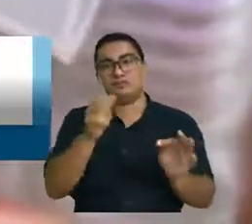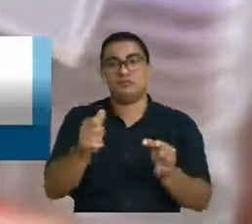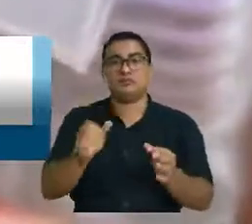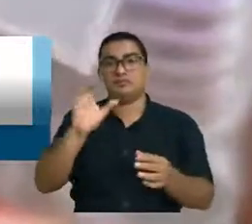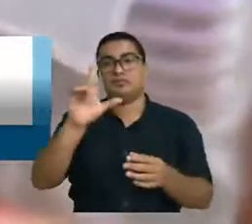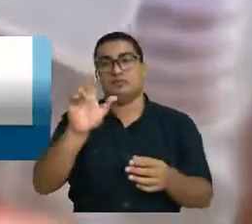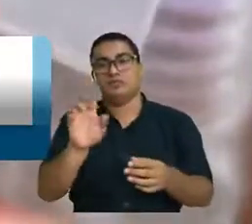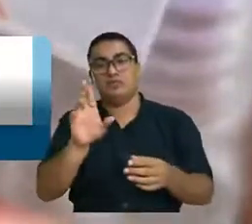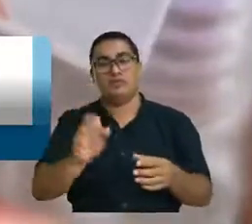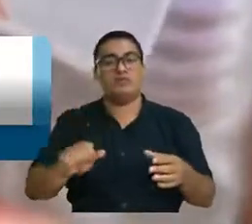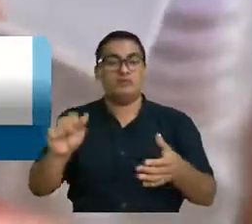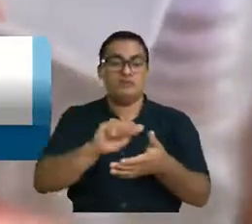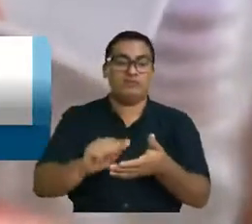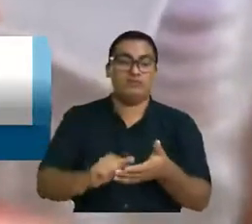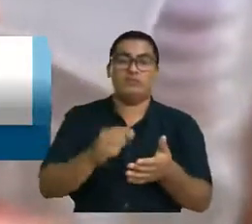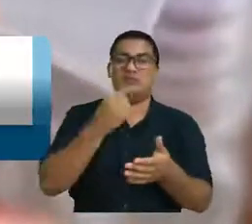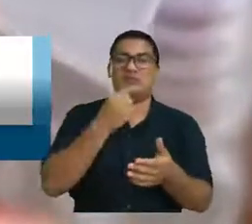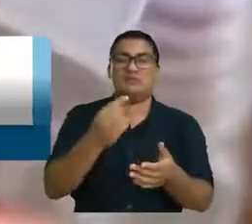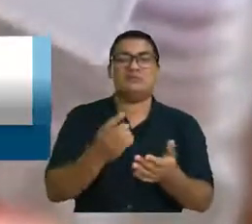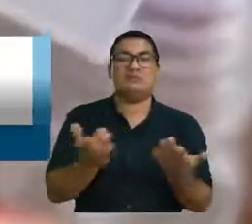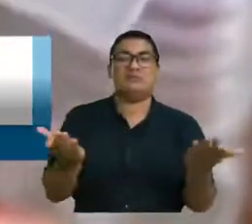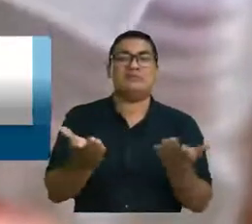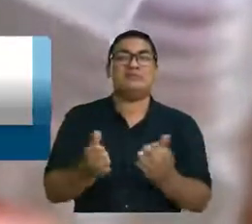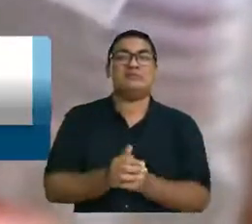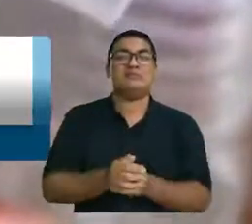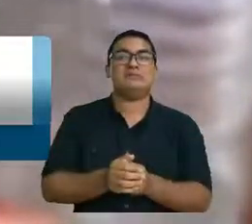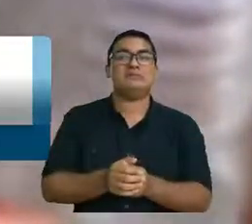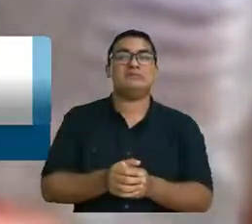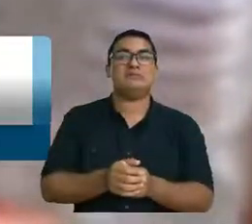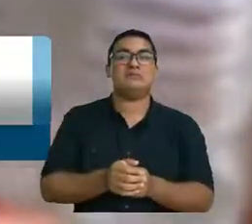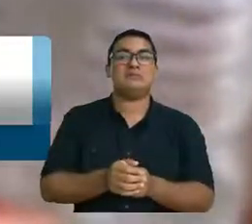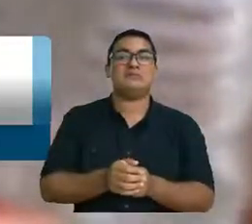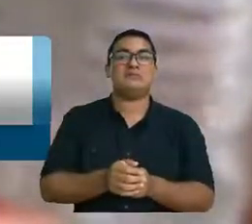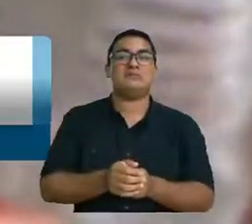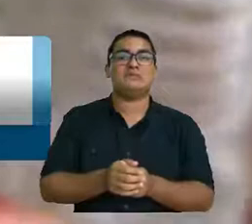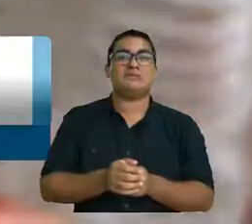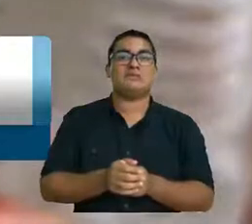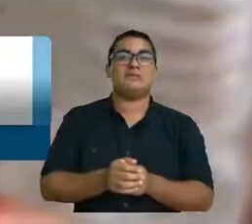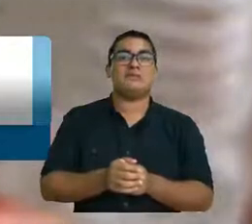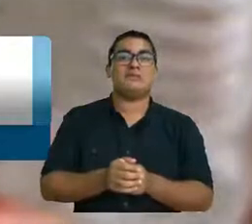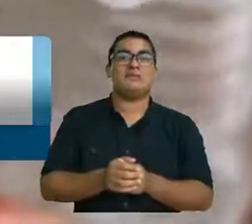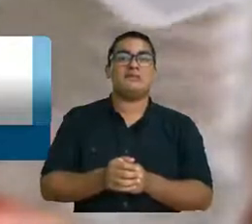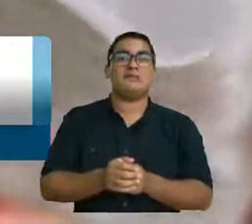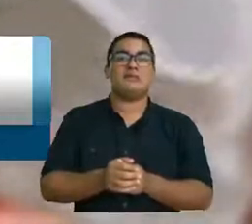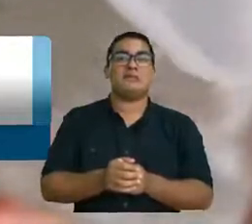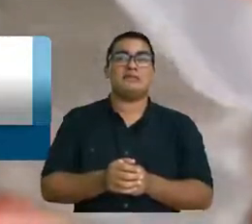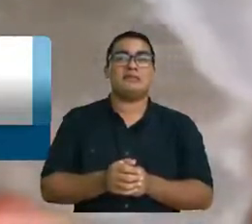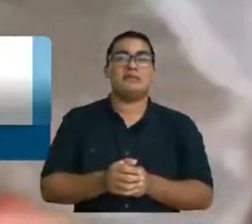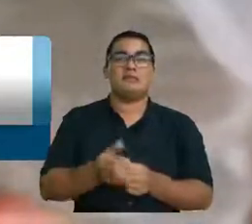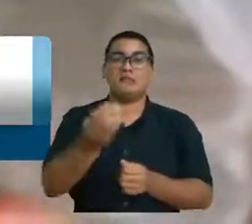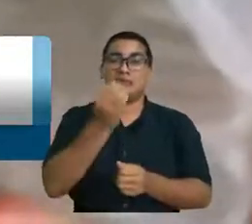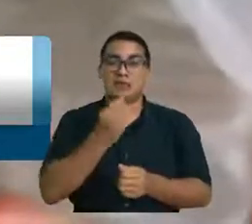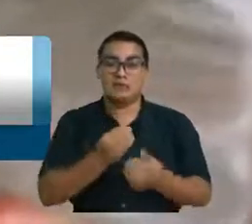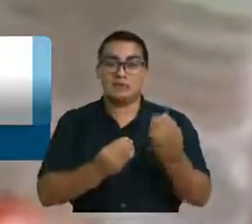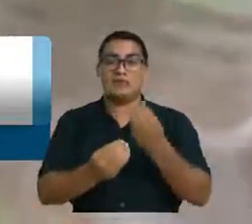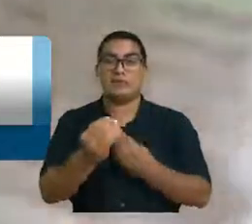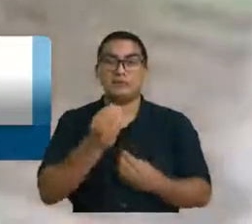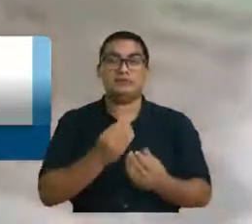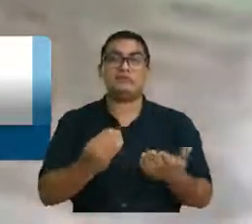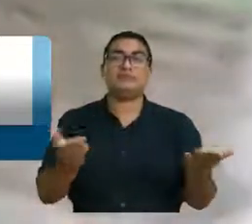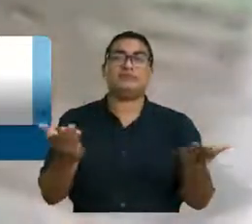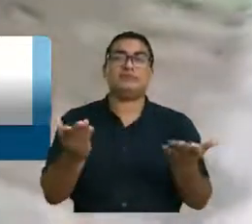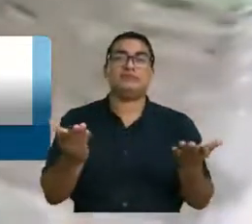todo con cloro, con jabón. Se dice actualmente que el porcentaje que debemos utilizar para los alimentos, para el